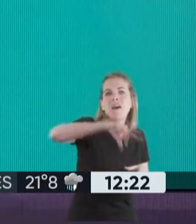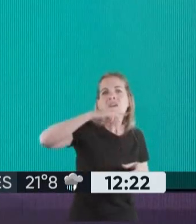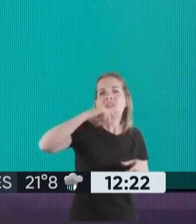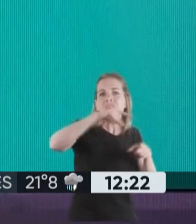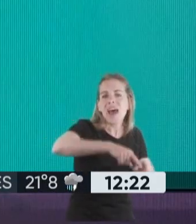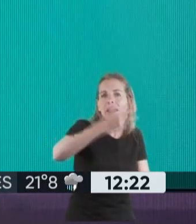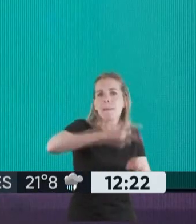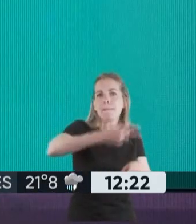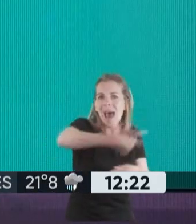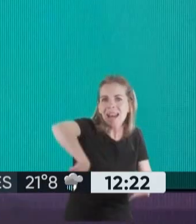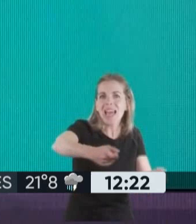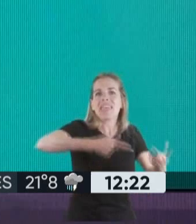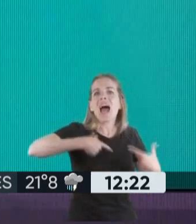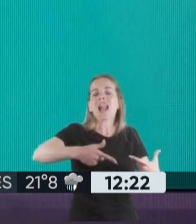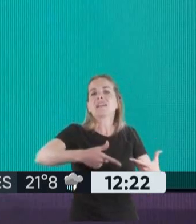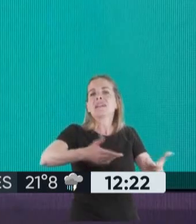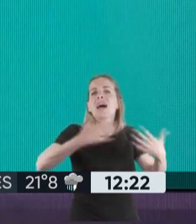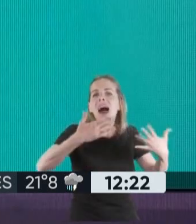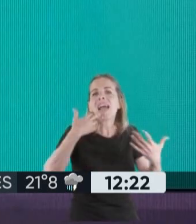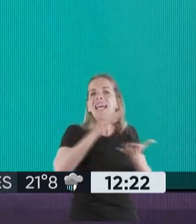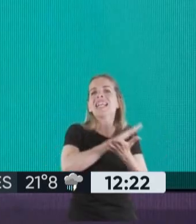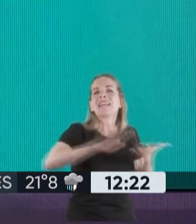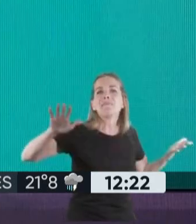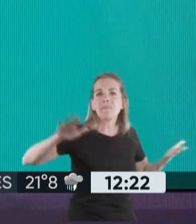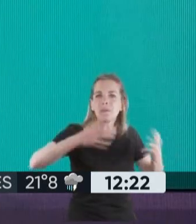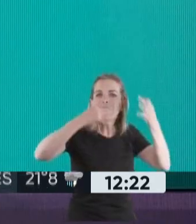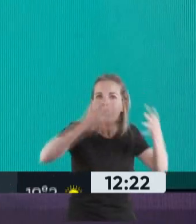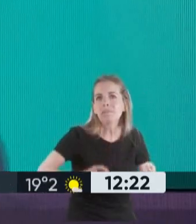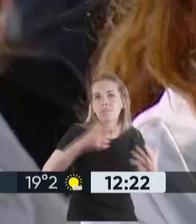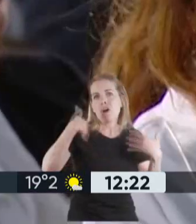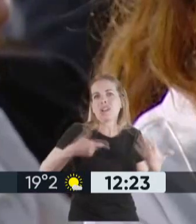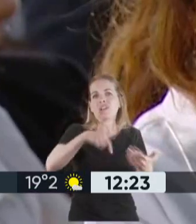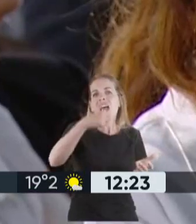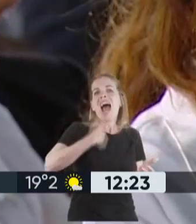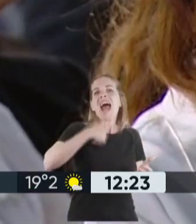que generan oxígeno, que son ni más ni menos que el pulmón del mundo.